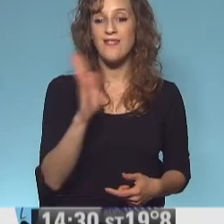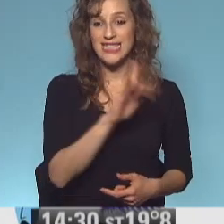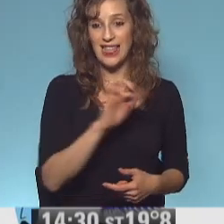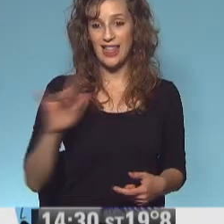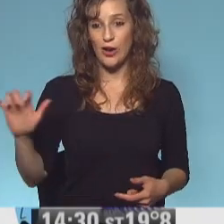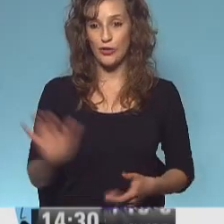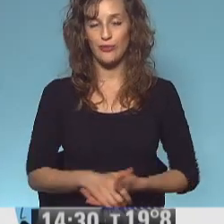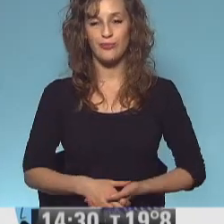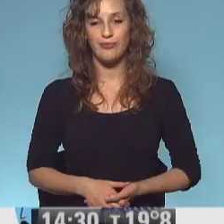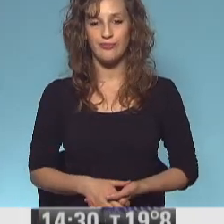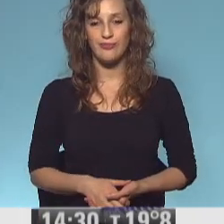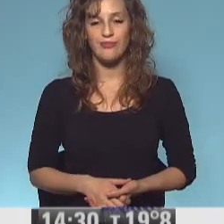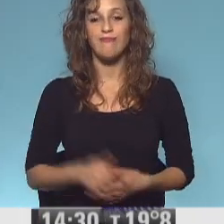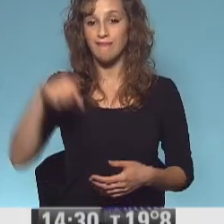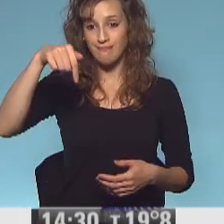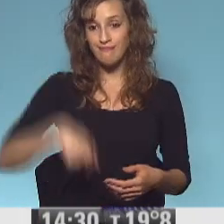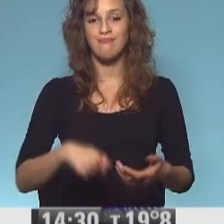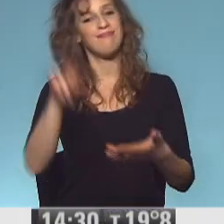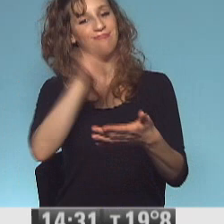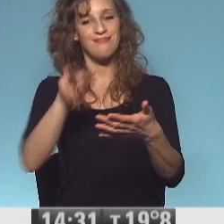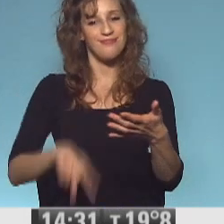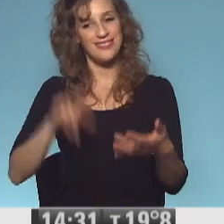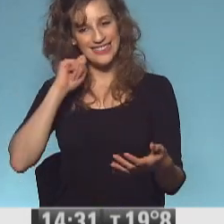¡Abecedario! ¡A leer con alegría!